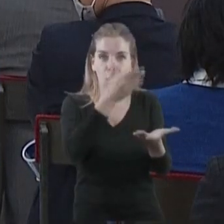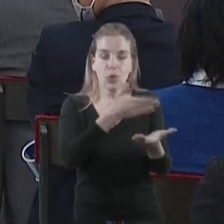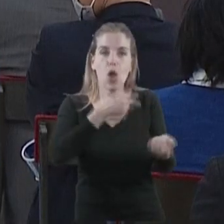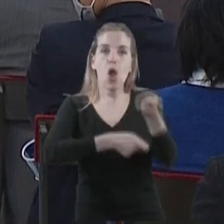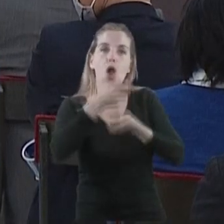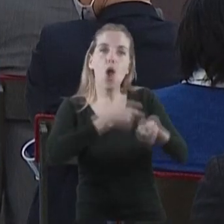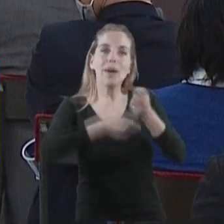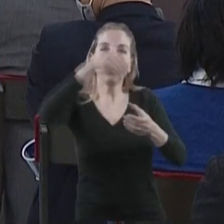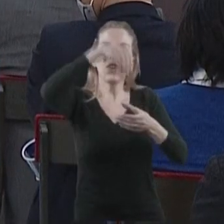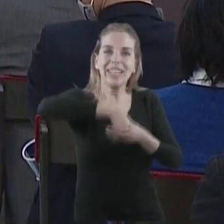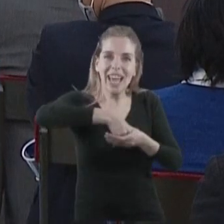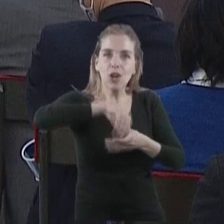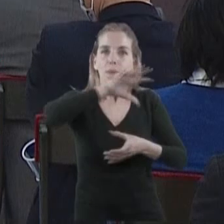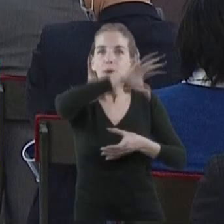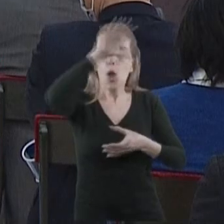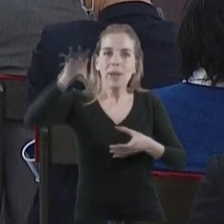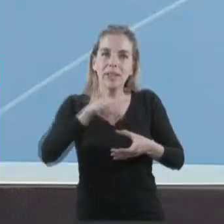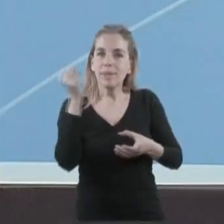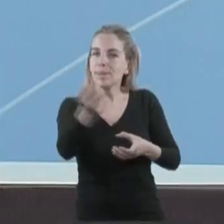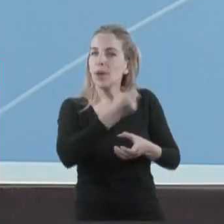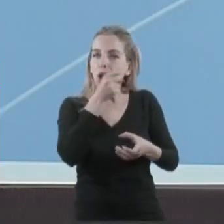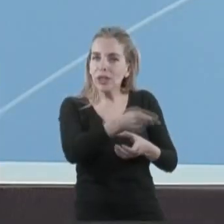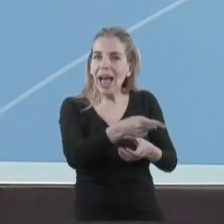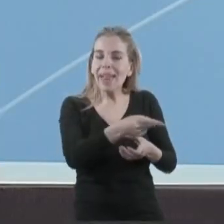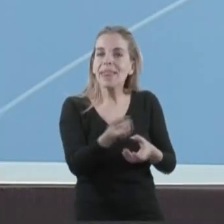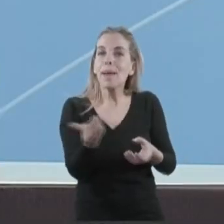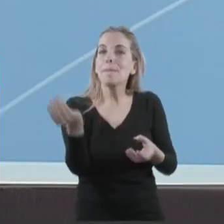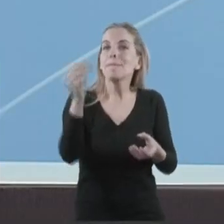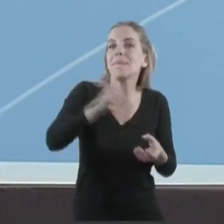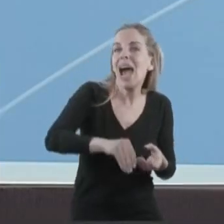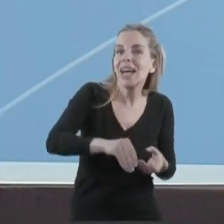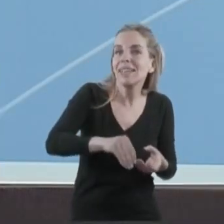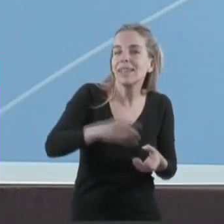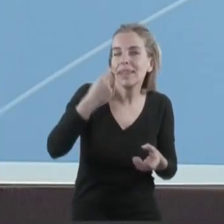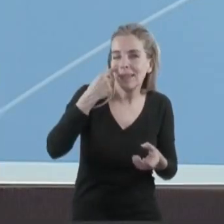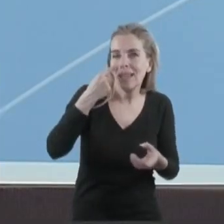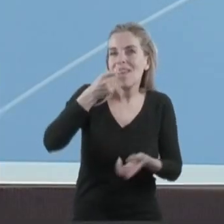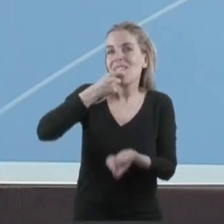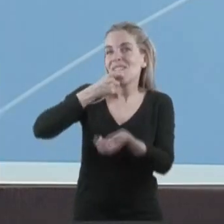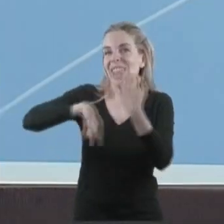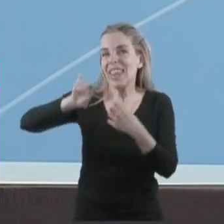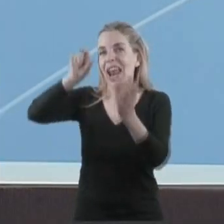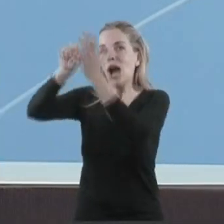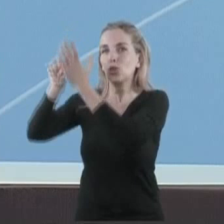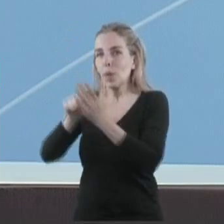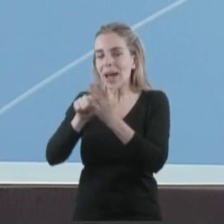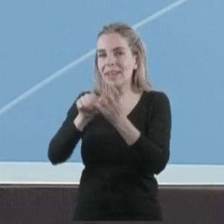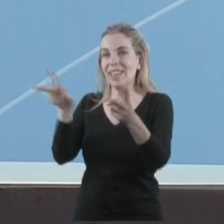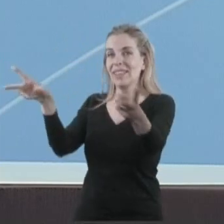interno vaya acompañado por una mayor generación de dólares, de divisas, que nos permita no